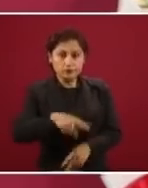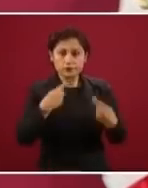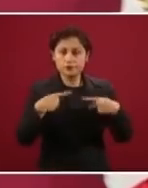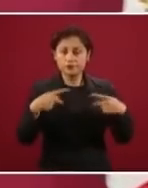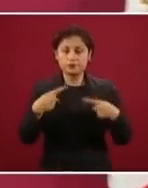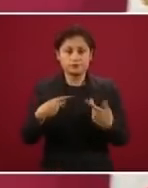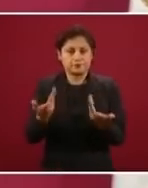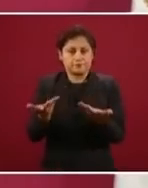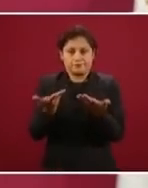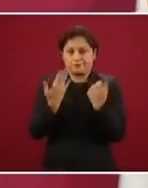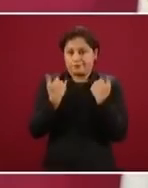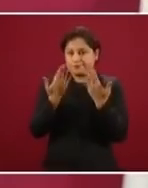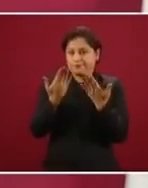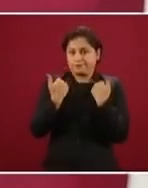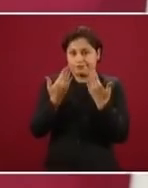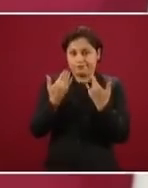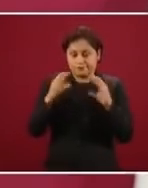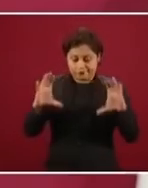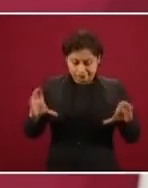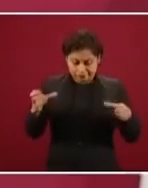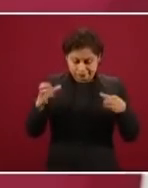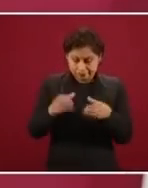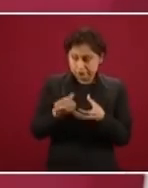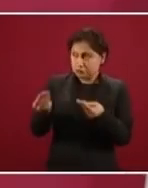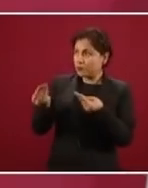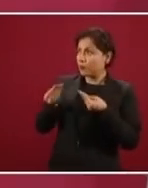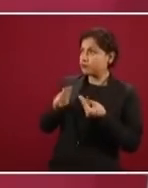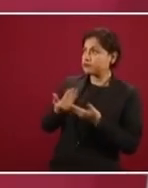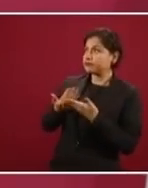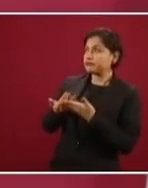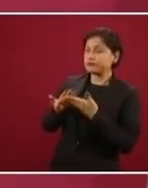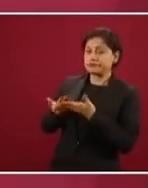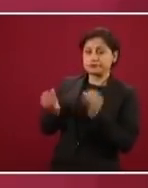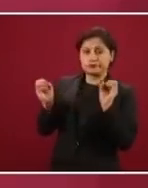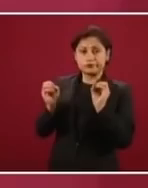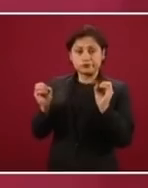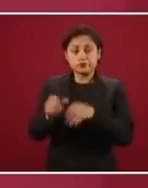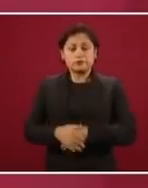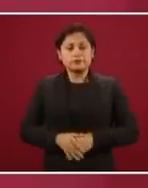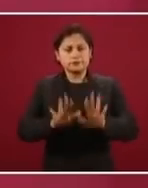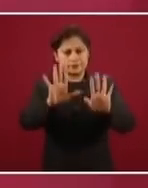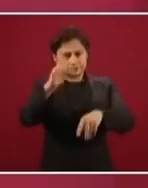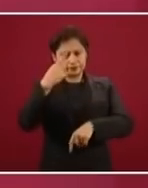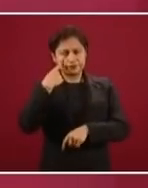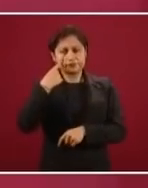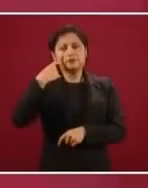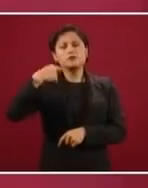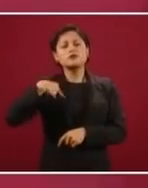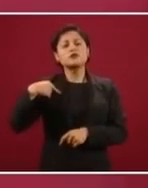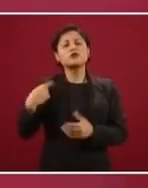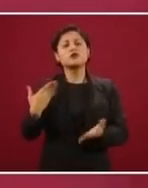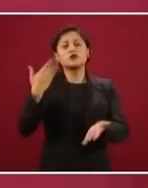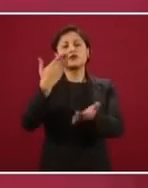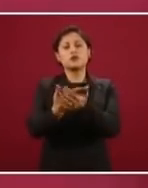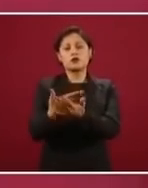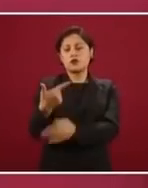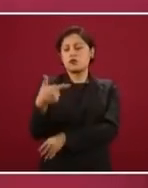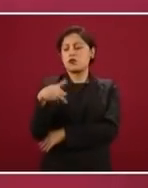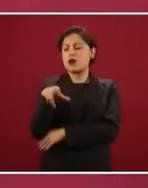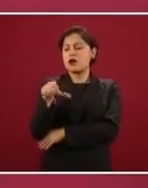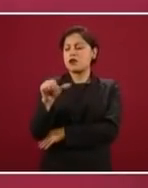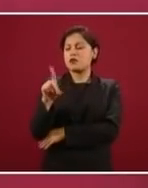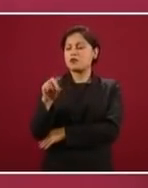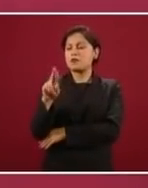a las comunidades me tocó estar por ejemplo en guadalupe y calvo